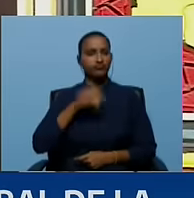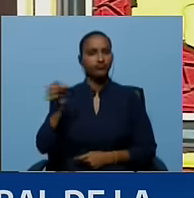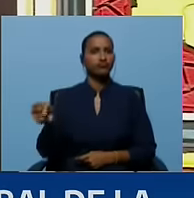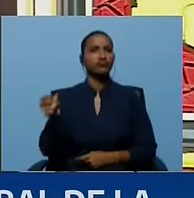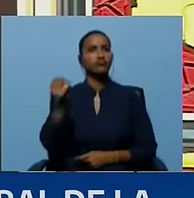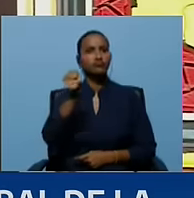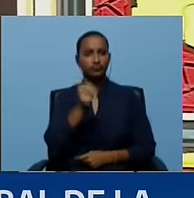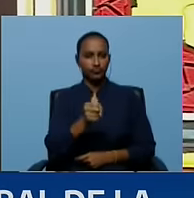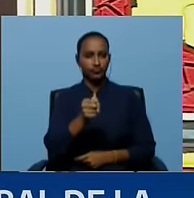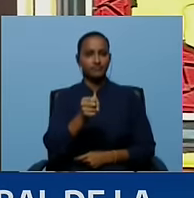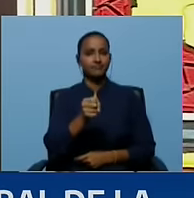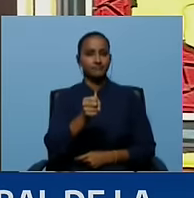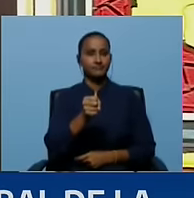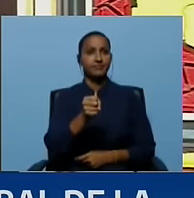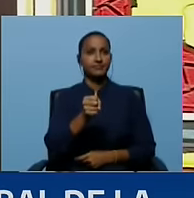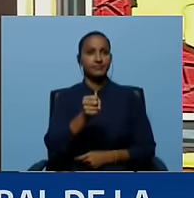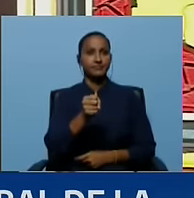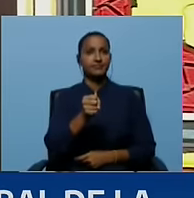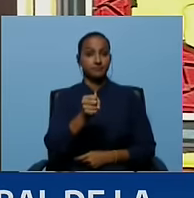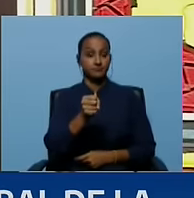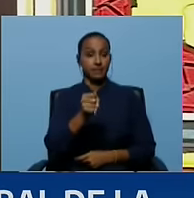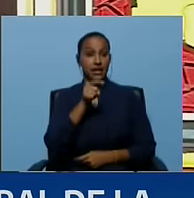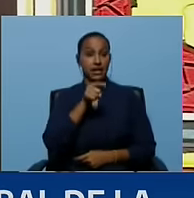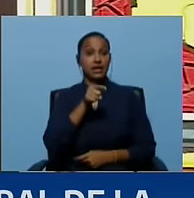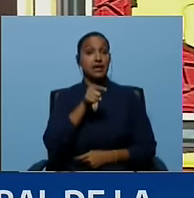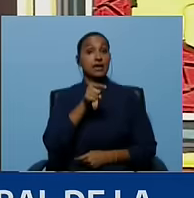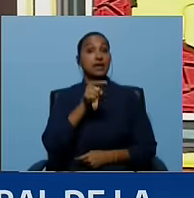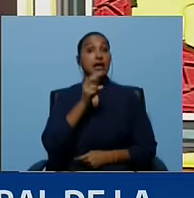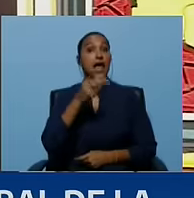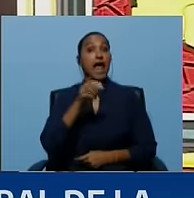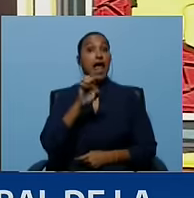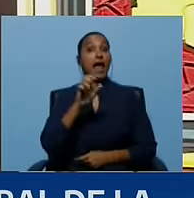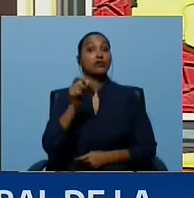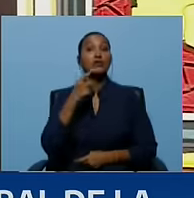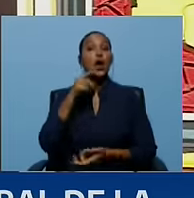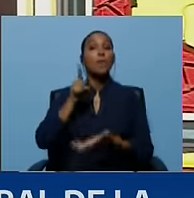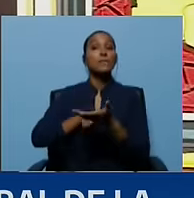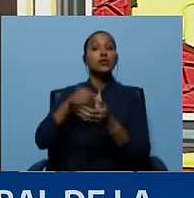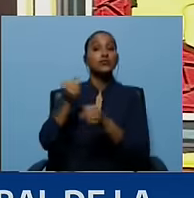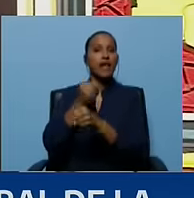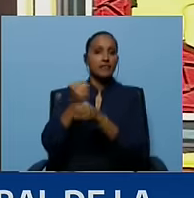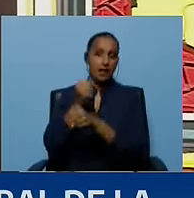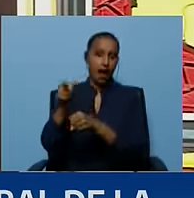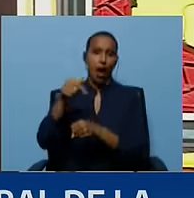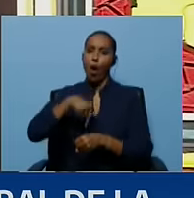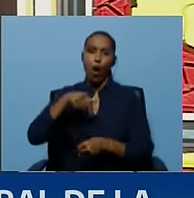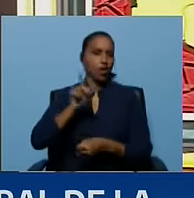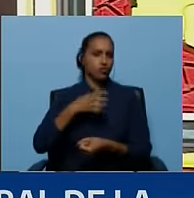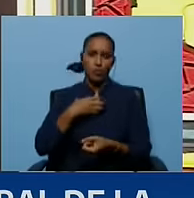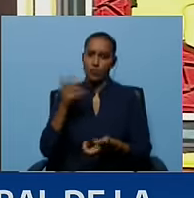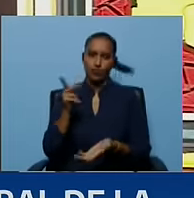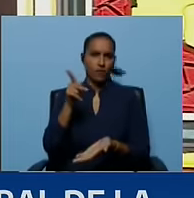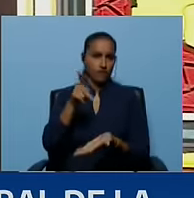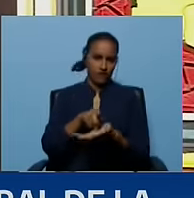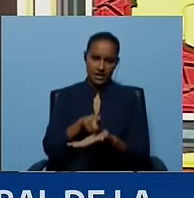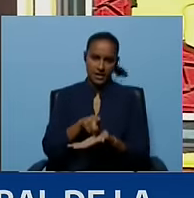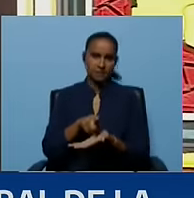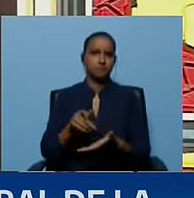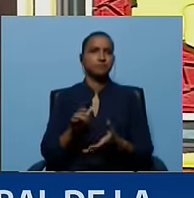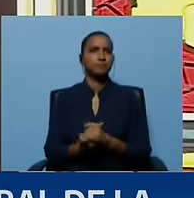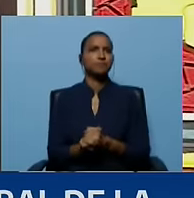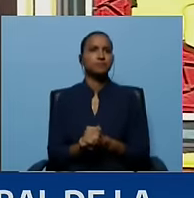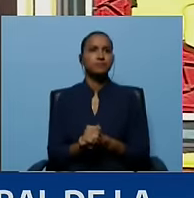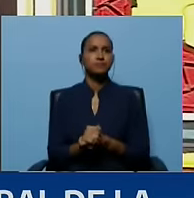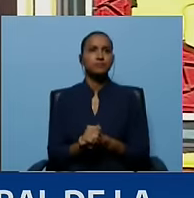Héctor se encuentra cumpliendo una misión, por eso no está aquí presente. Se encuentra cumpliendo una misión. Es